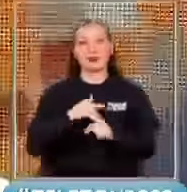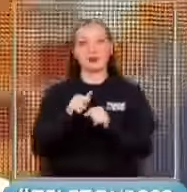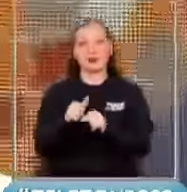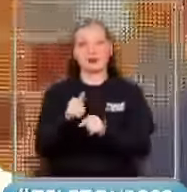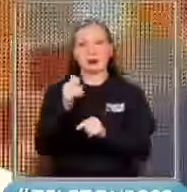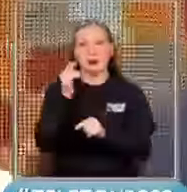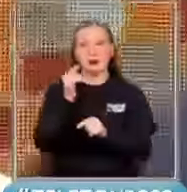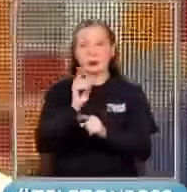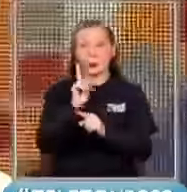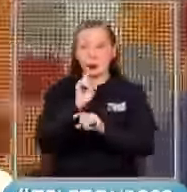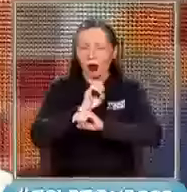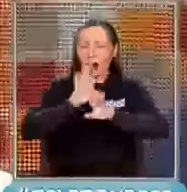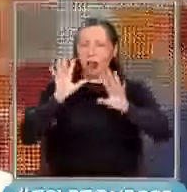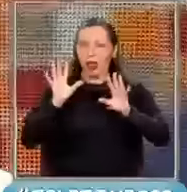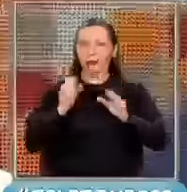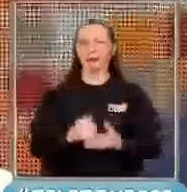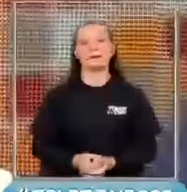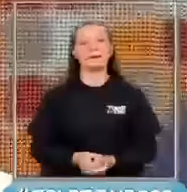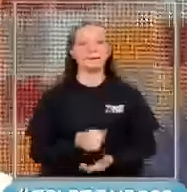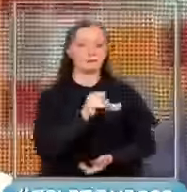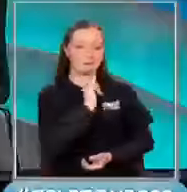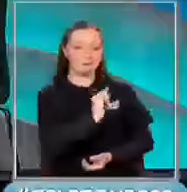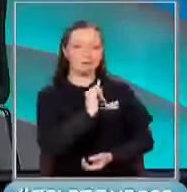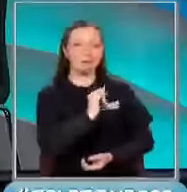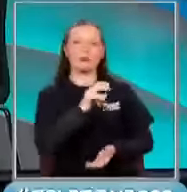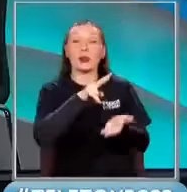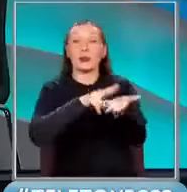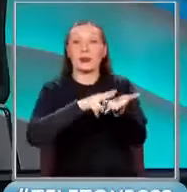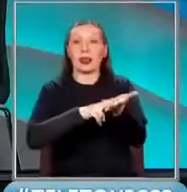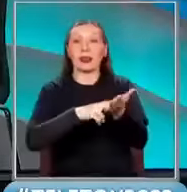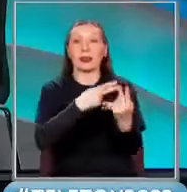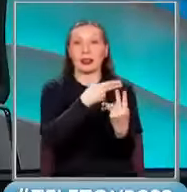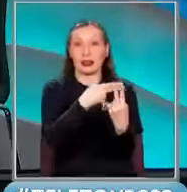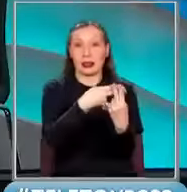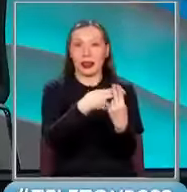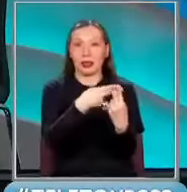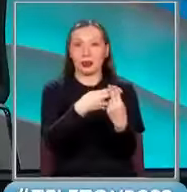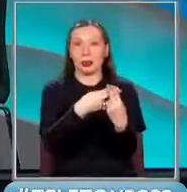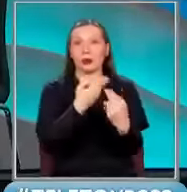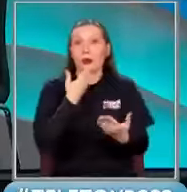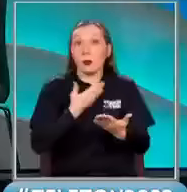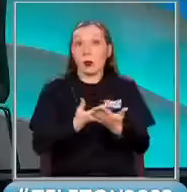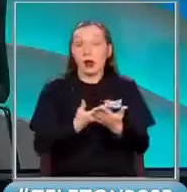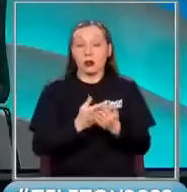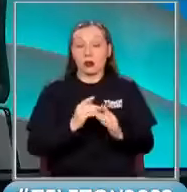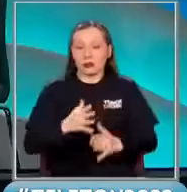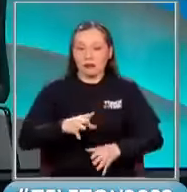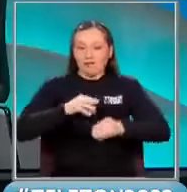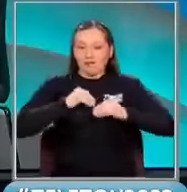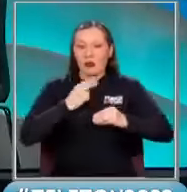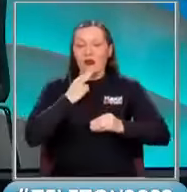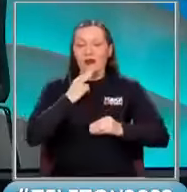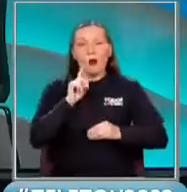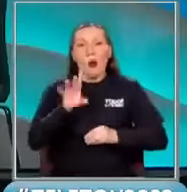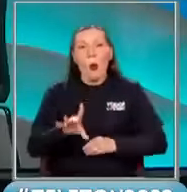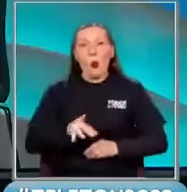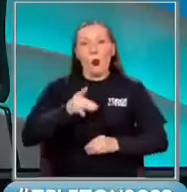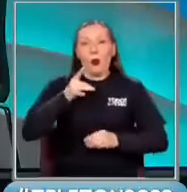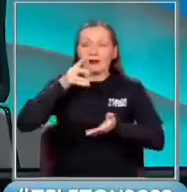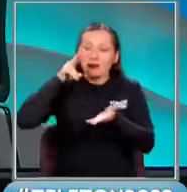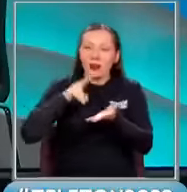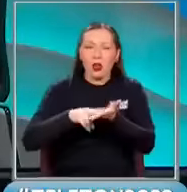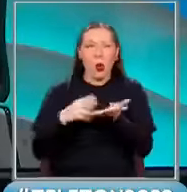que no es claro. Por supuesto, es que la realidad de Teletón, hasta que uno no la vive, no la descubre en su